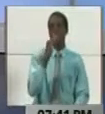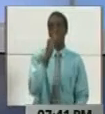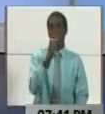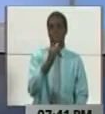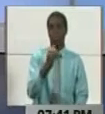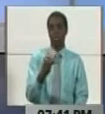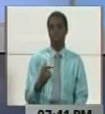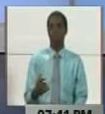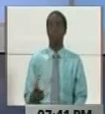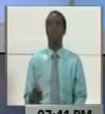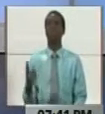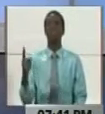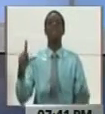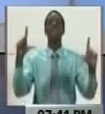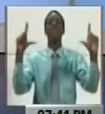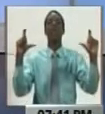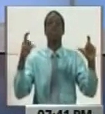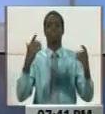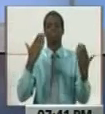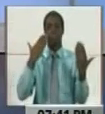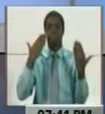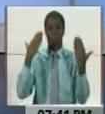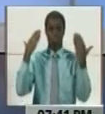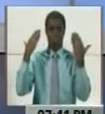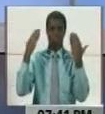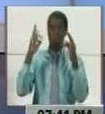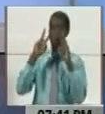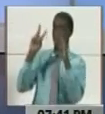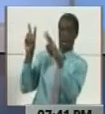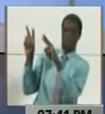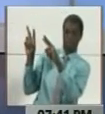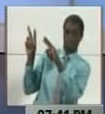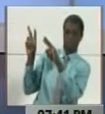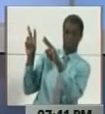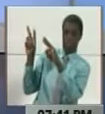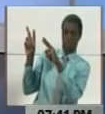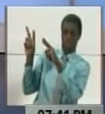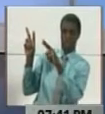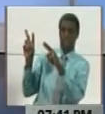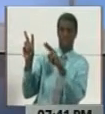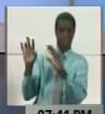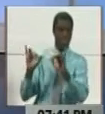póngame por favor las imágenes ahí lo tienen ustedes ya